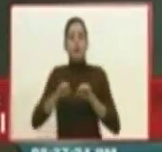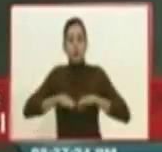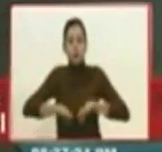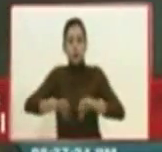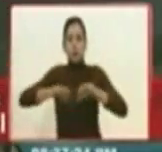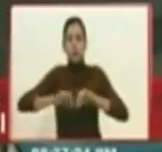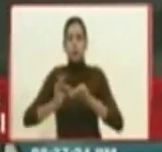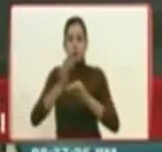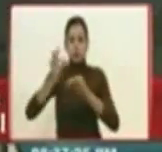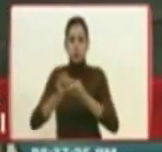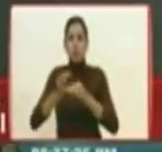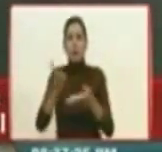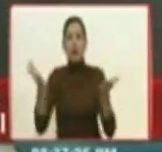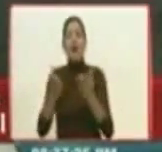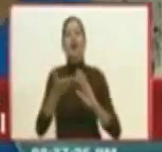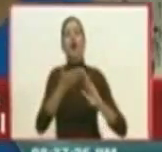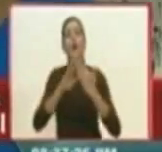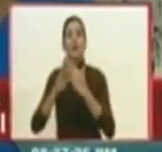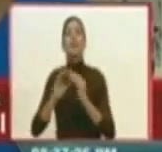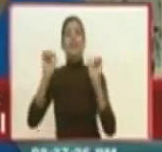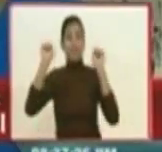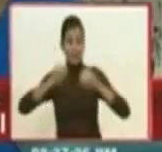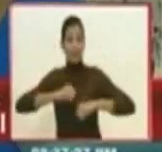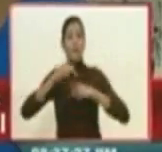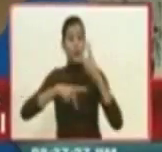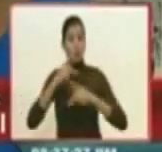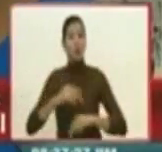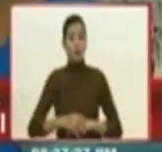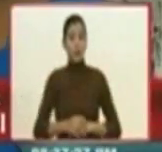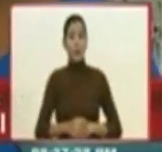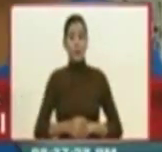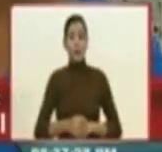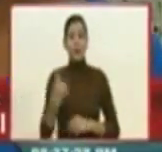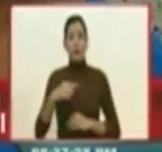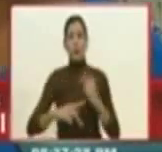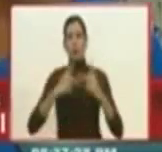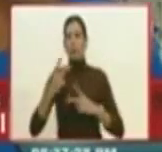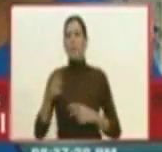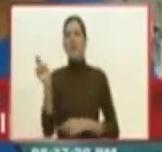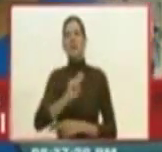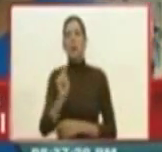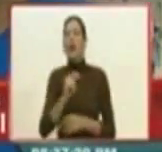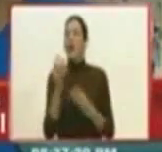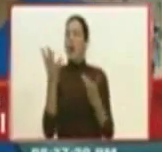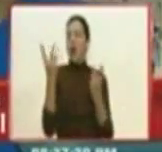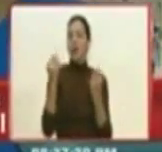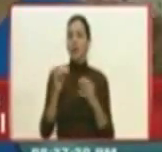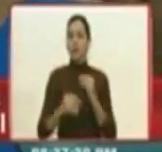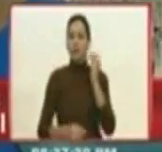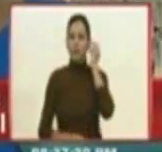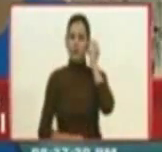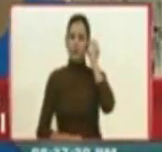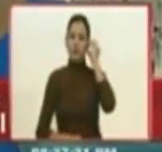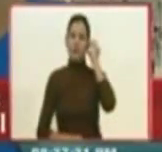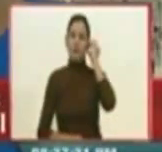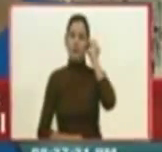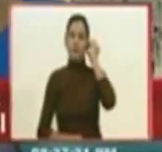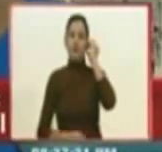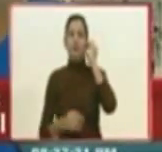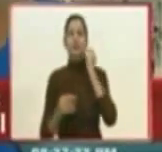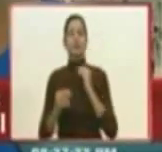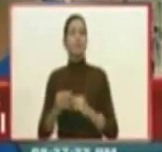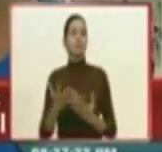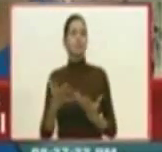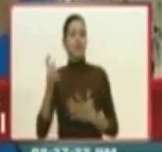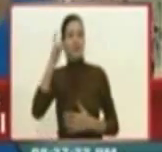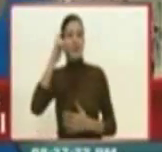la comunidad. Sí producimos. Nosotros tenemos una producción aquí mensual, cuando se trata